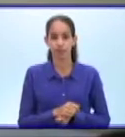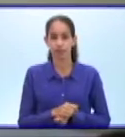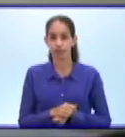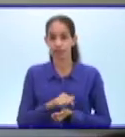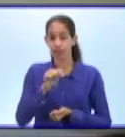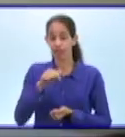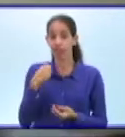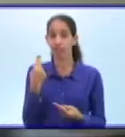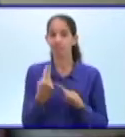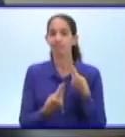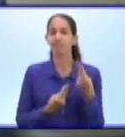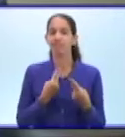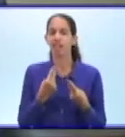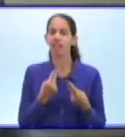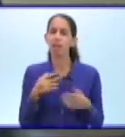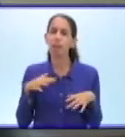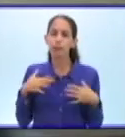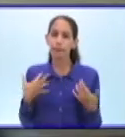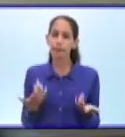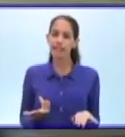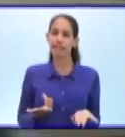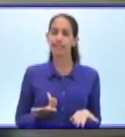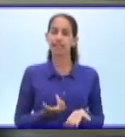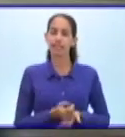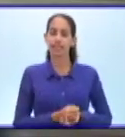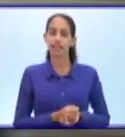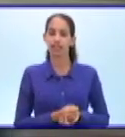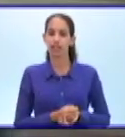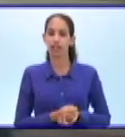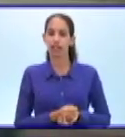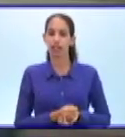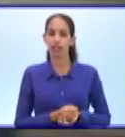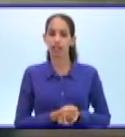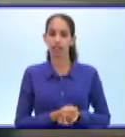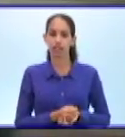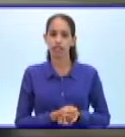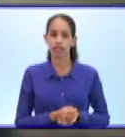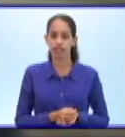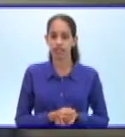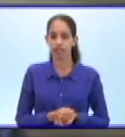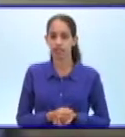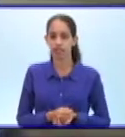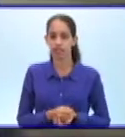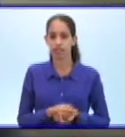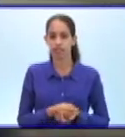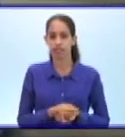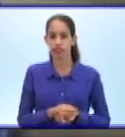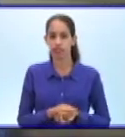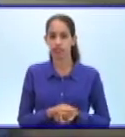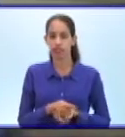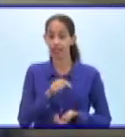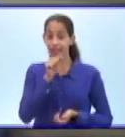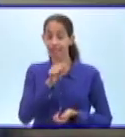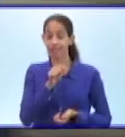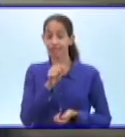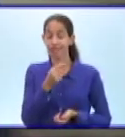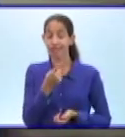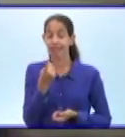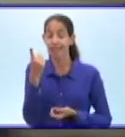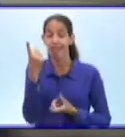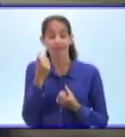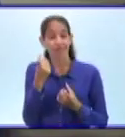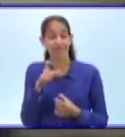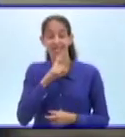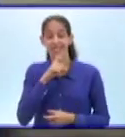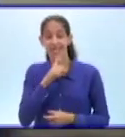nosotros pudiera ser una cosa normal, pero para aquel momento tal vez podía ser algo, una falta grave.